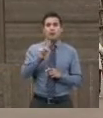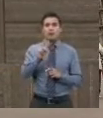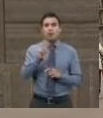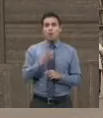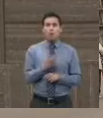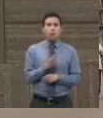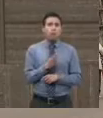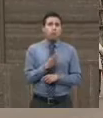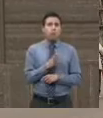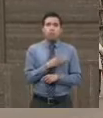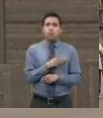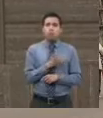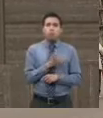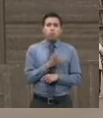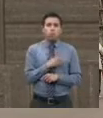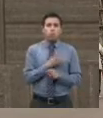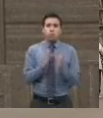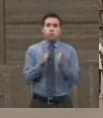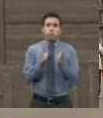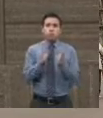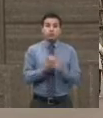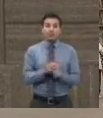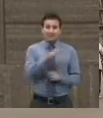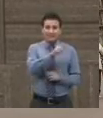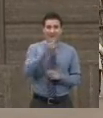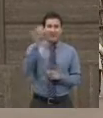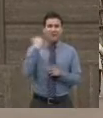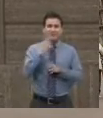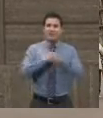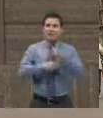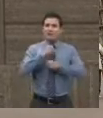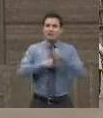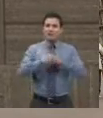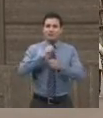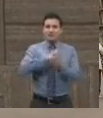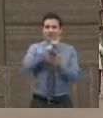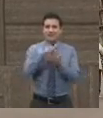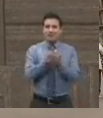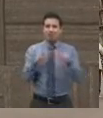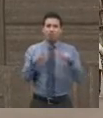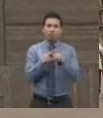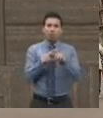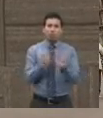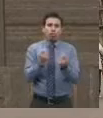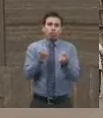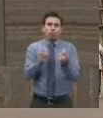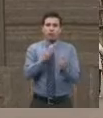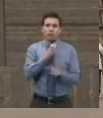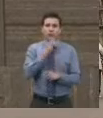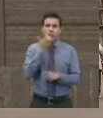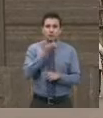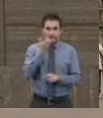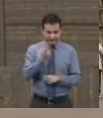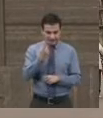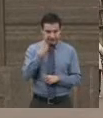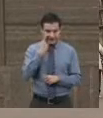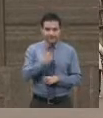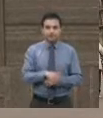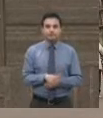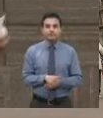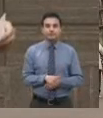partido que desde hace muchos años viola la ley de manera impune. Fíjense nada más.